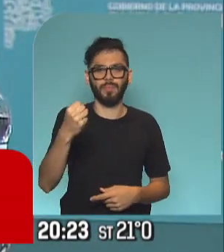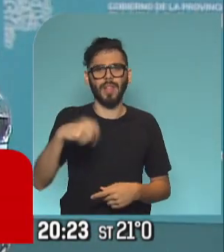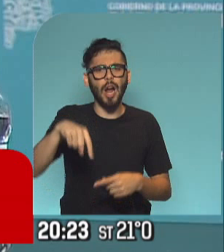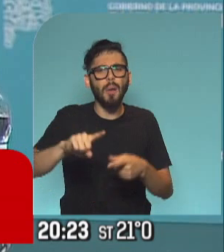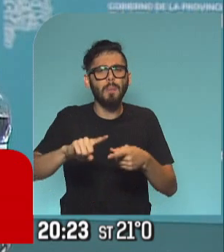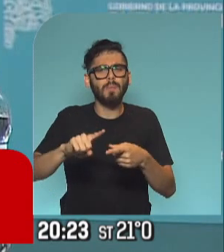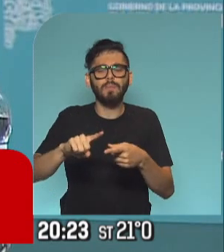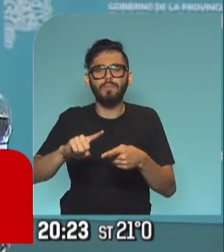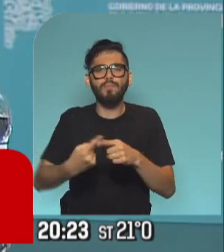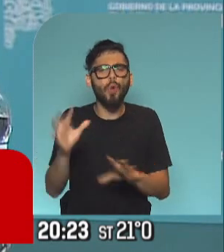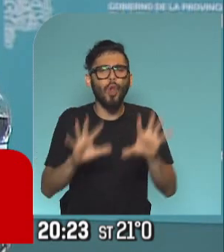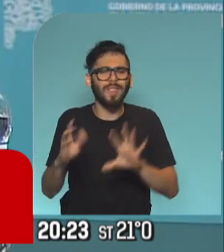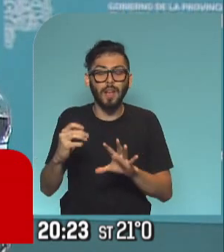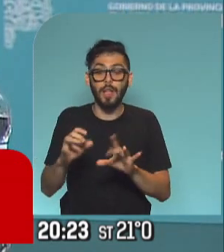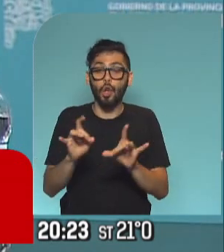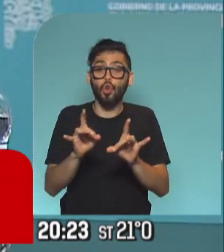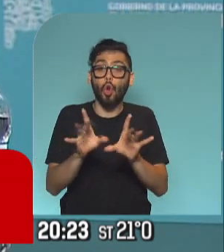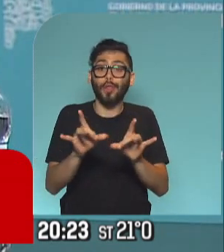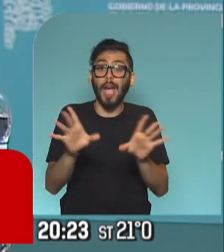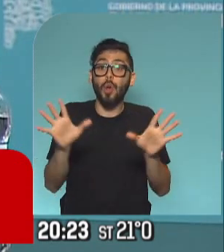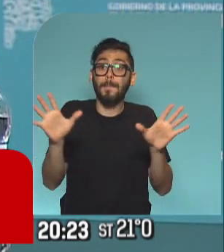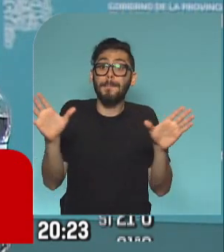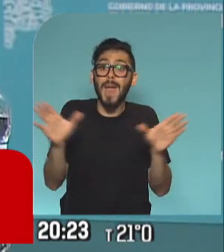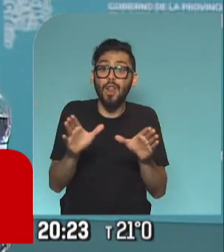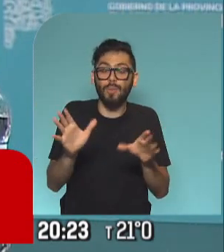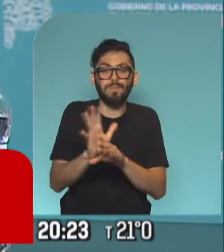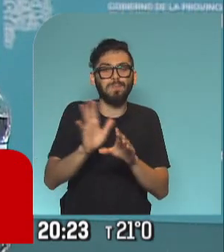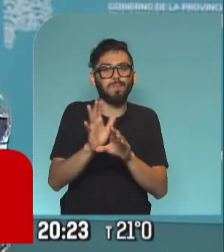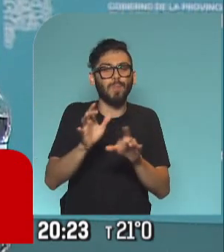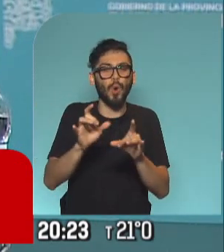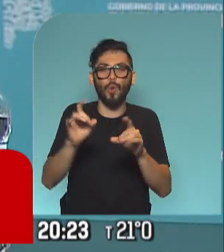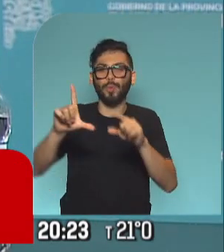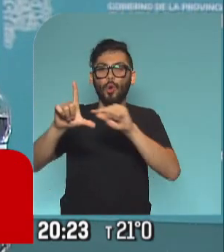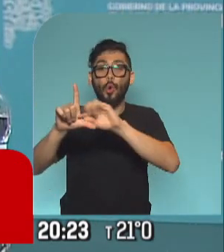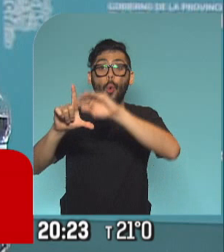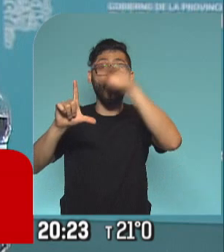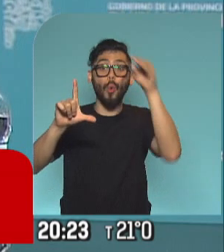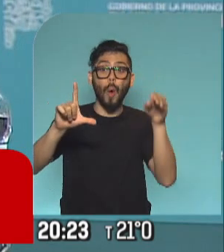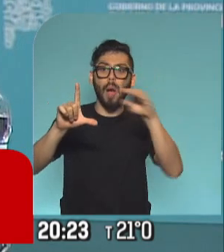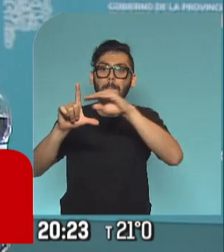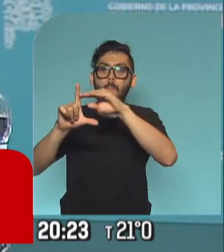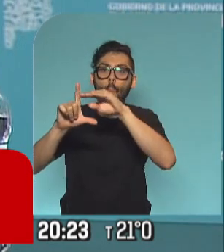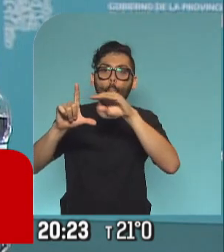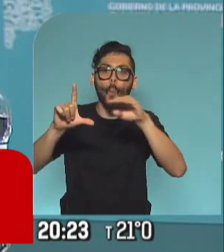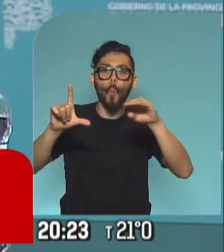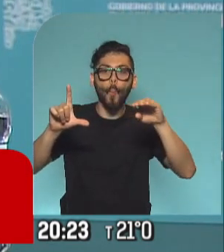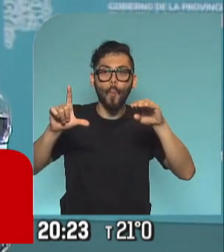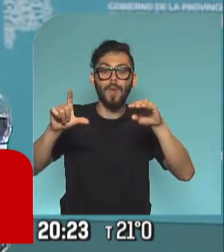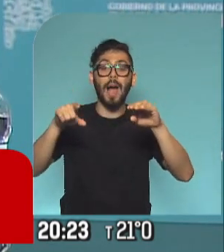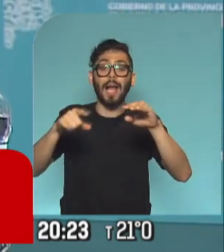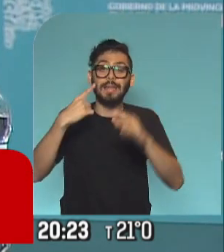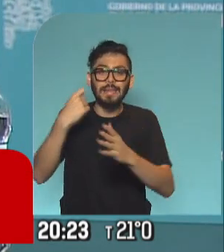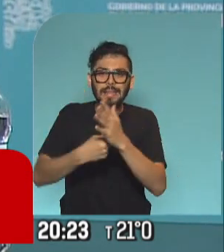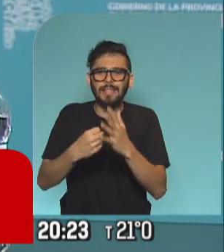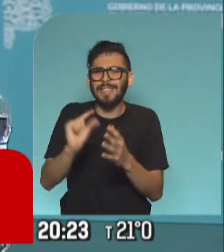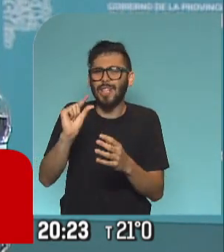los contagios, lo que se conoce como aplanar la curva, a estos días hacer